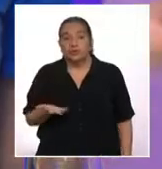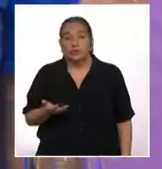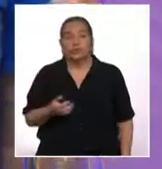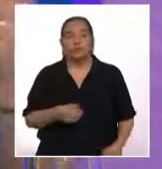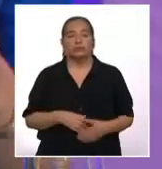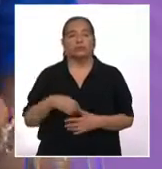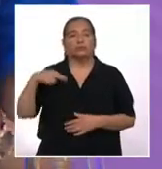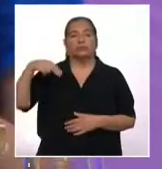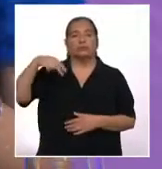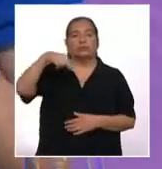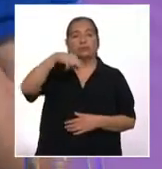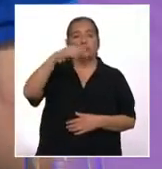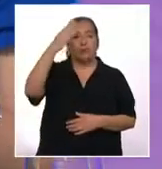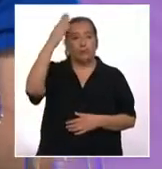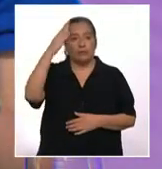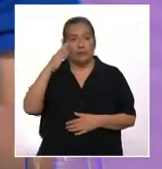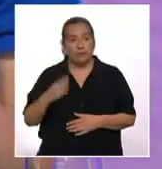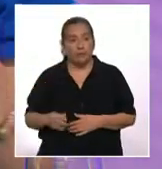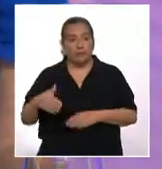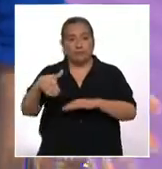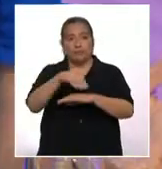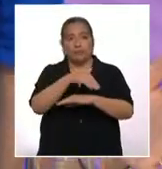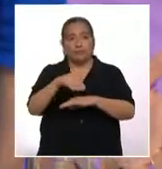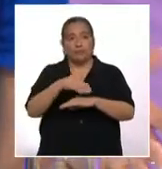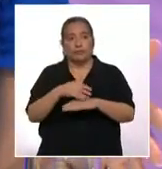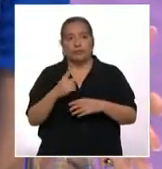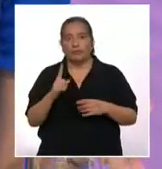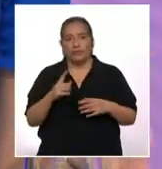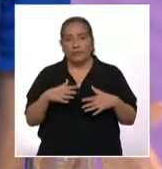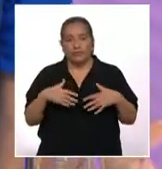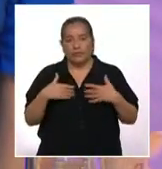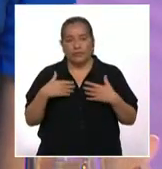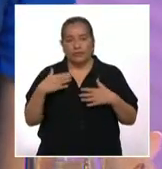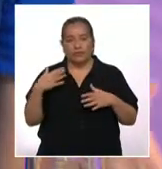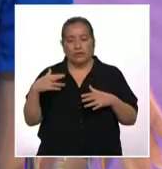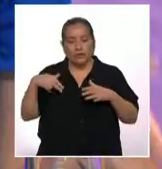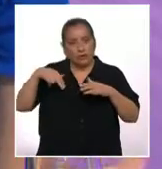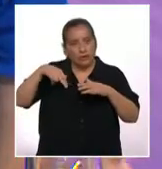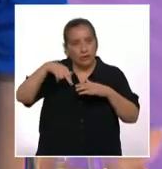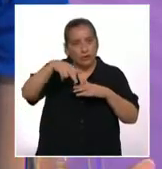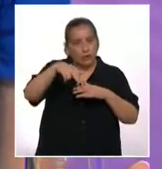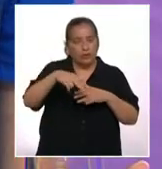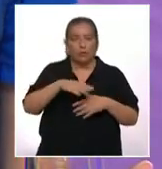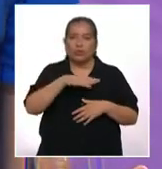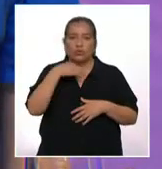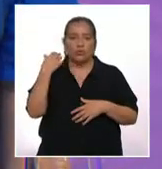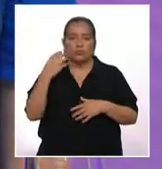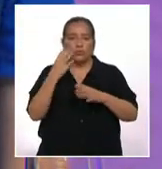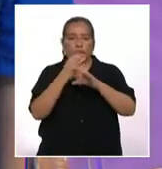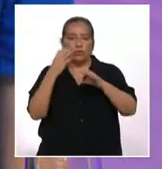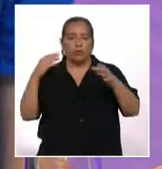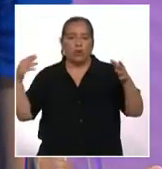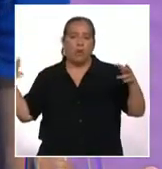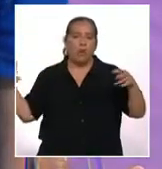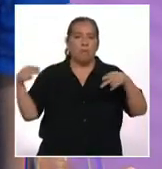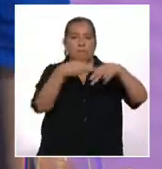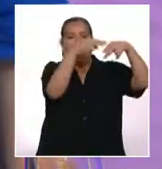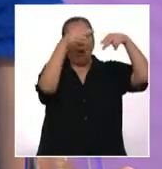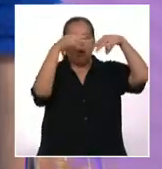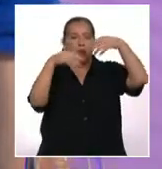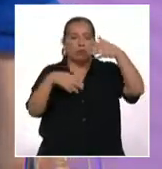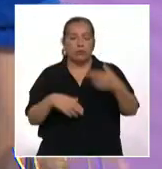cruzó por la avenida Brasil en una zona que no está permitida a los peatones, murió embestido por un bus. Este trágico